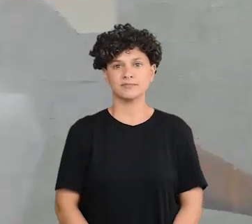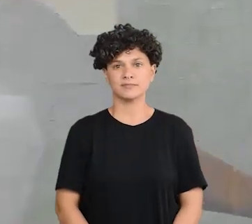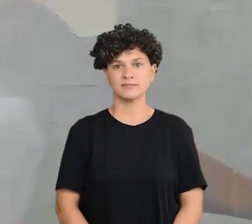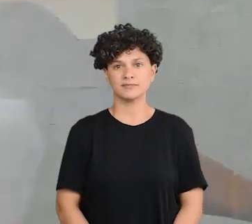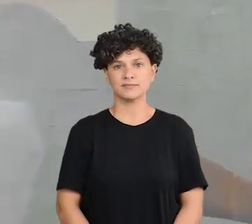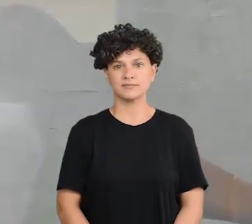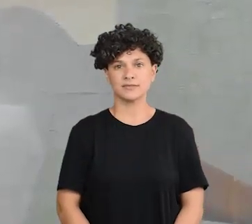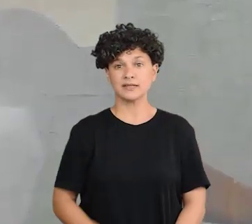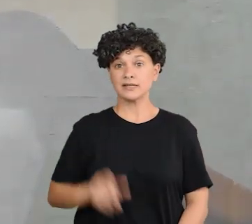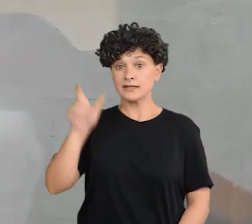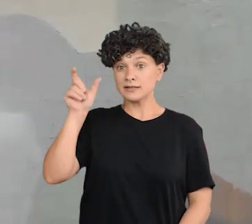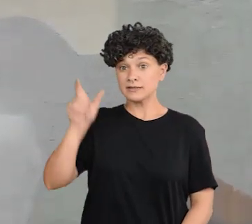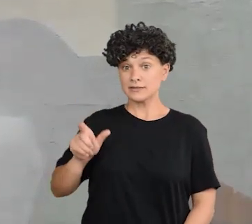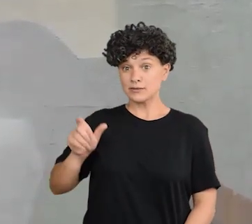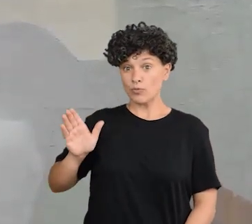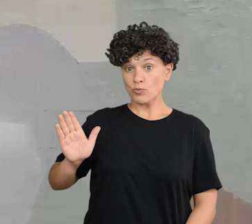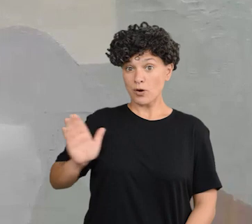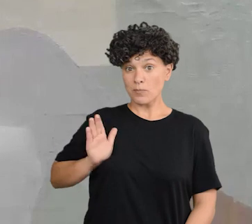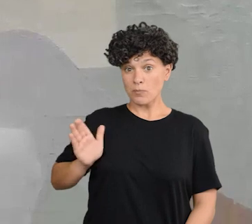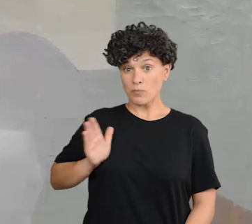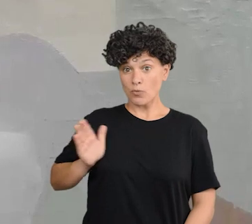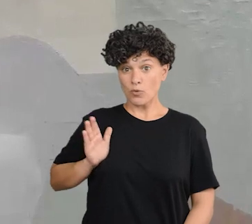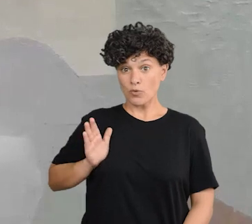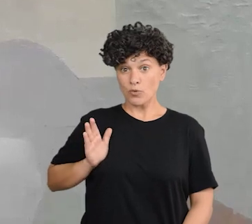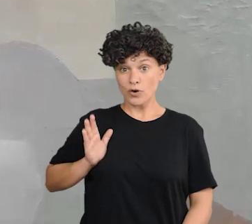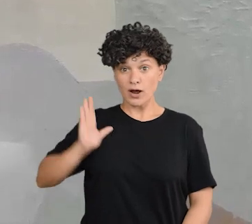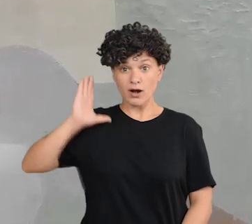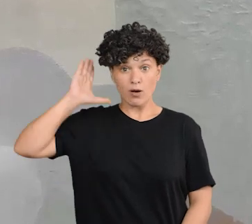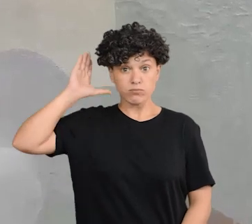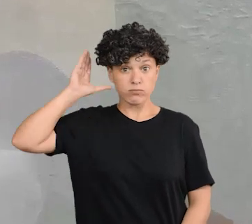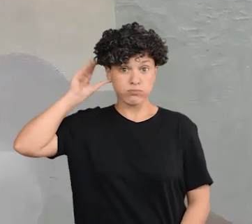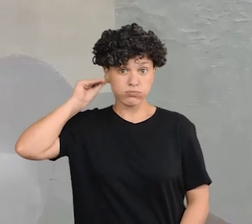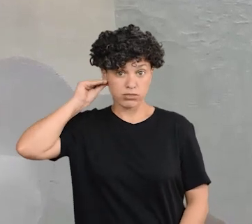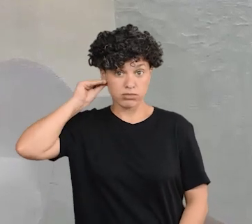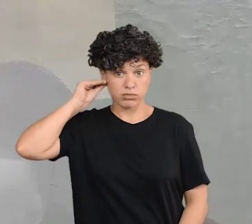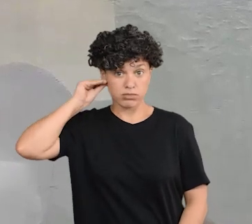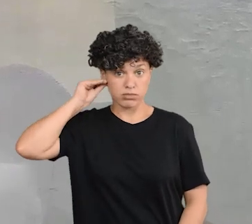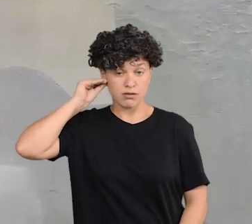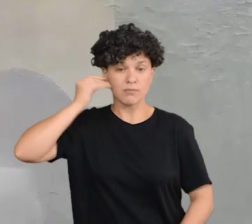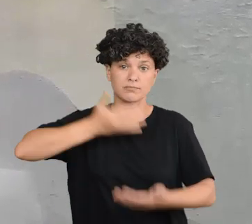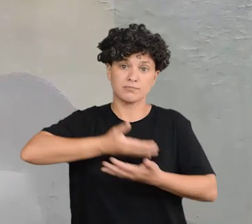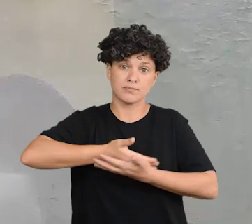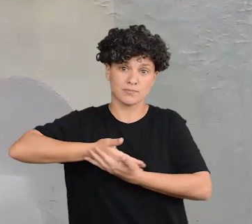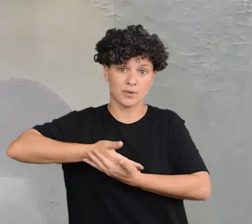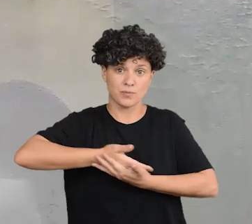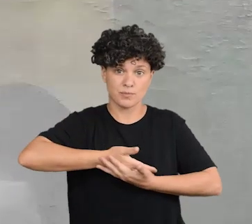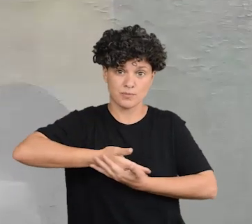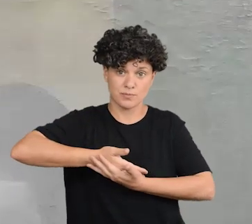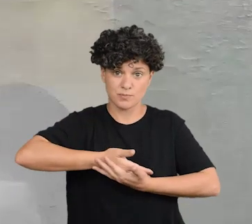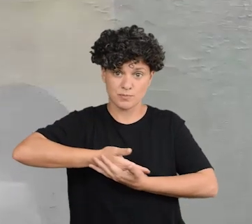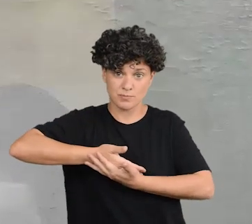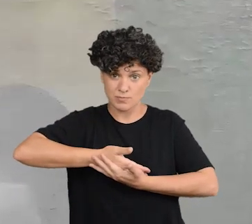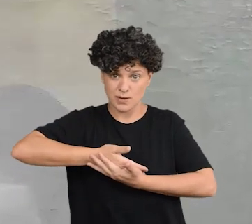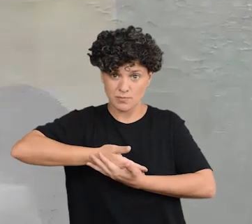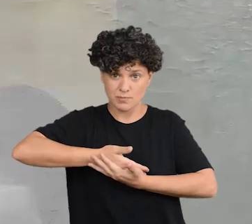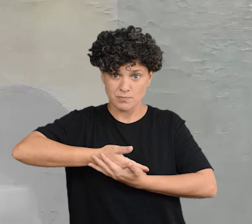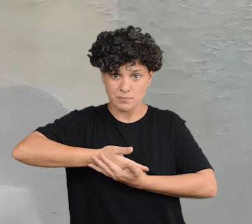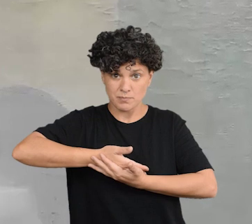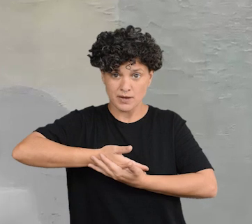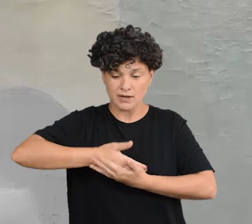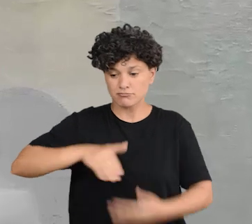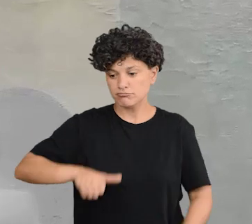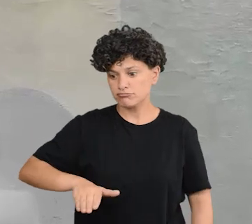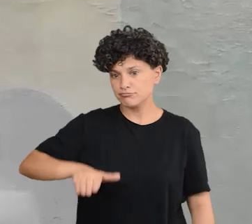Estamos hablando de una mujer que pierde la audición siendo bebé